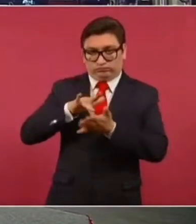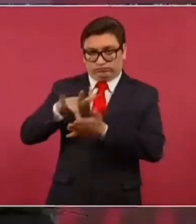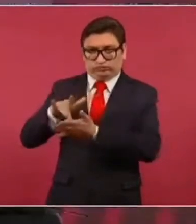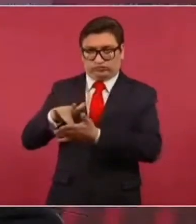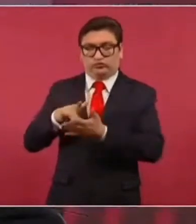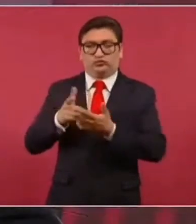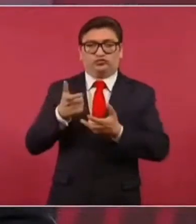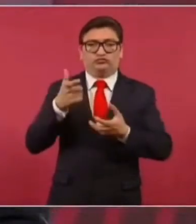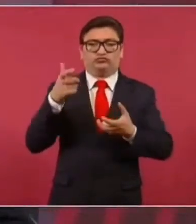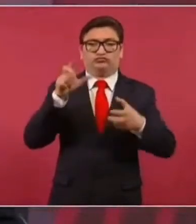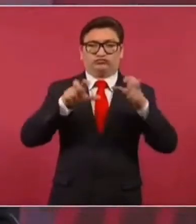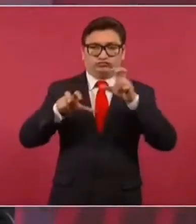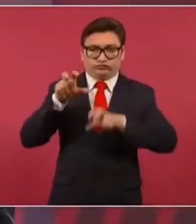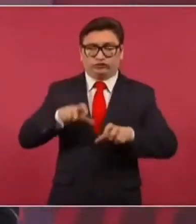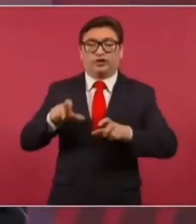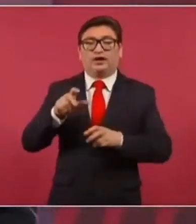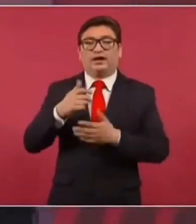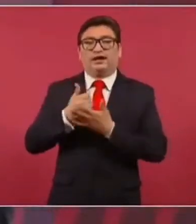logra